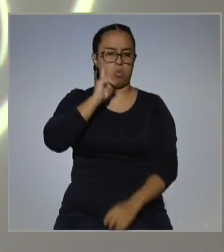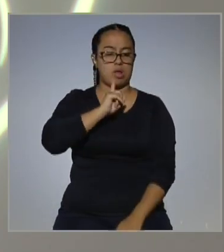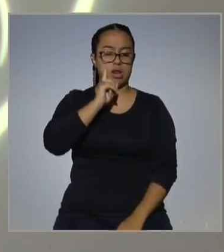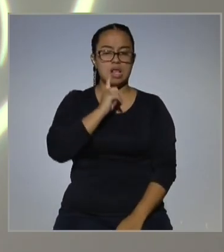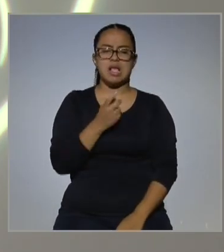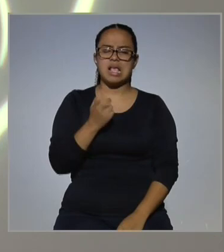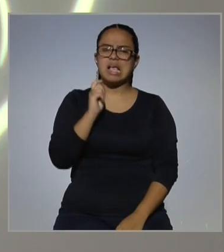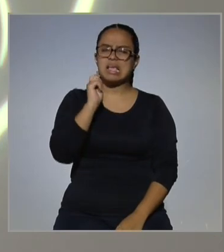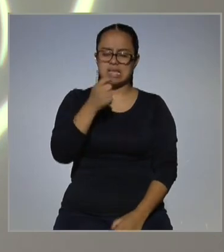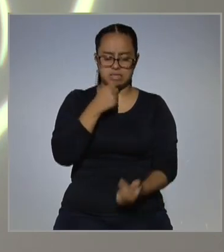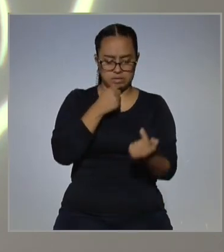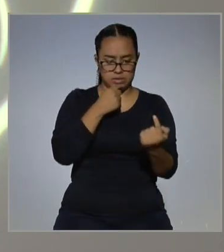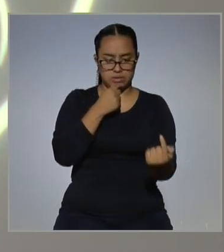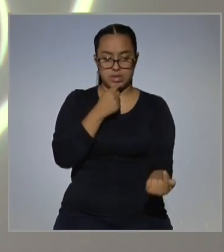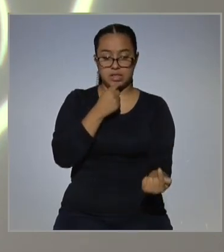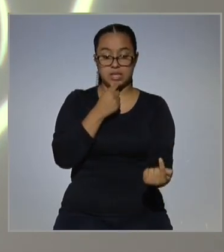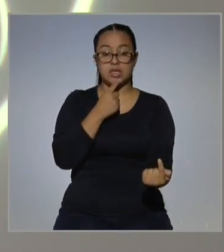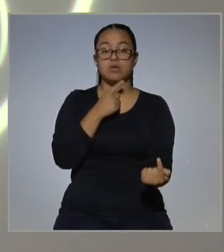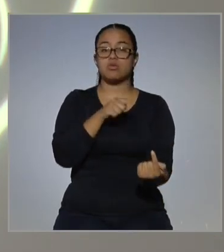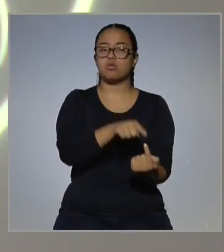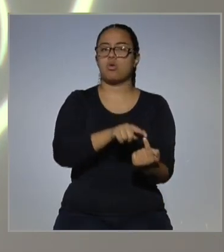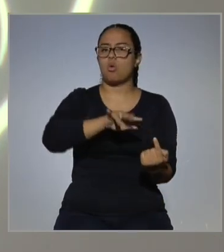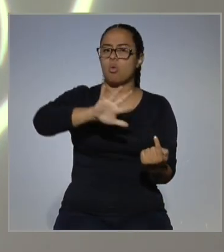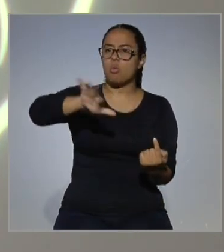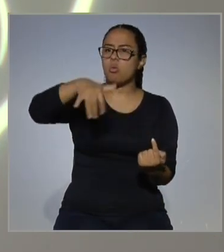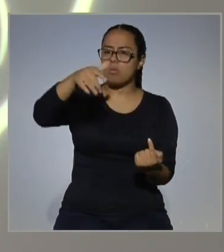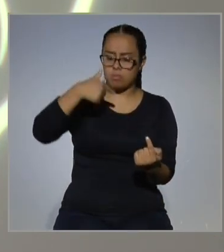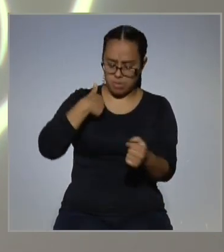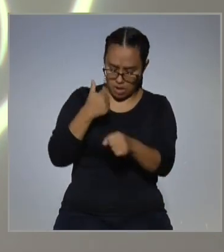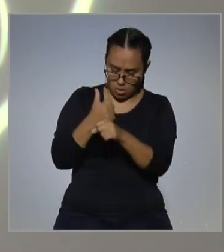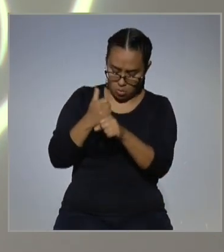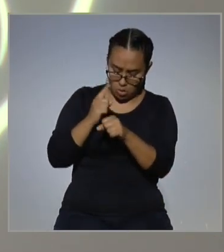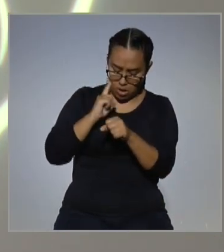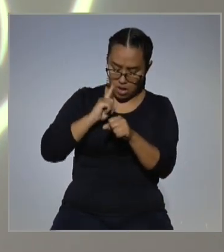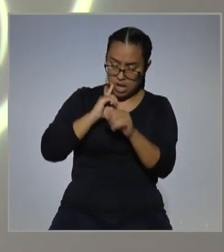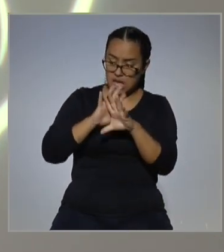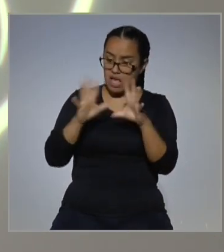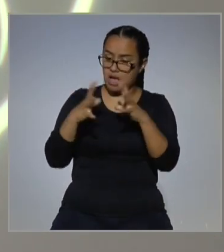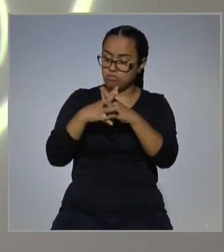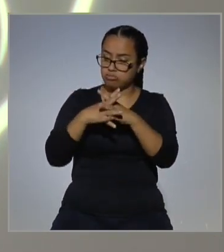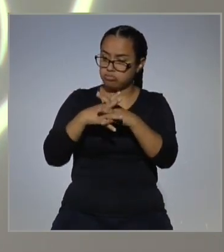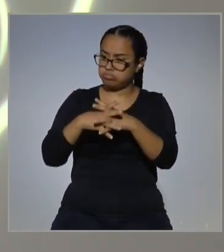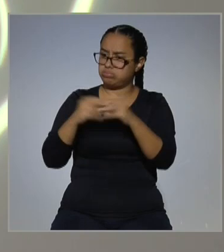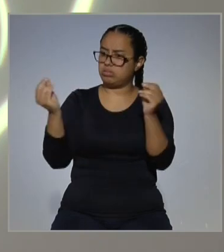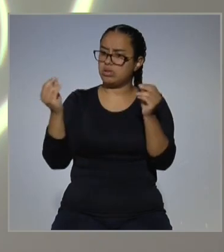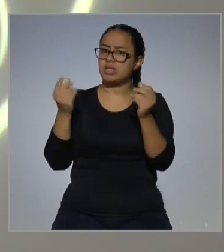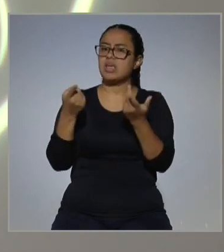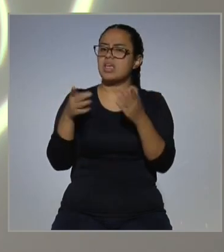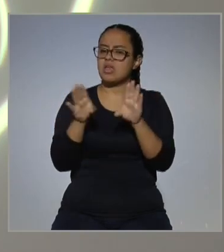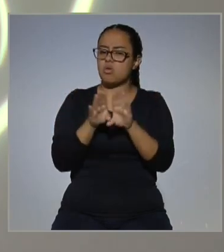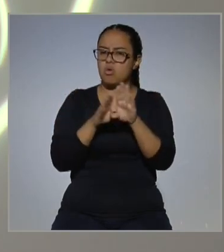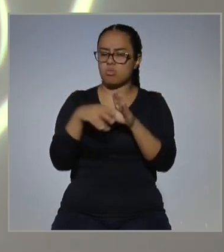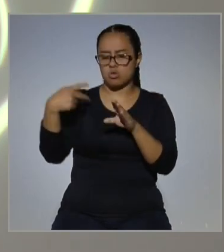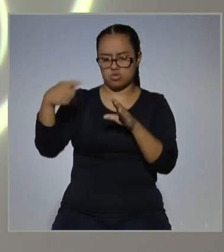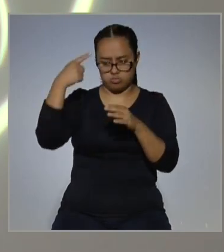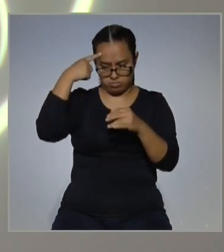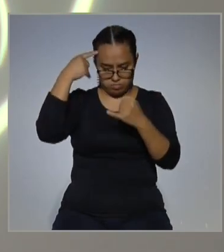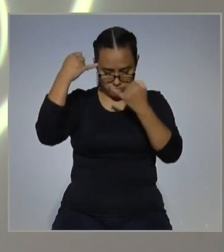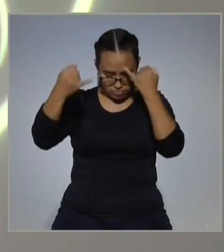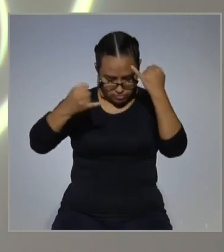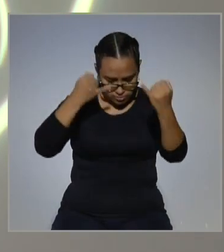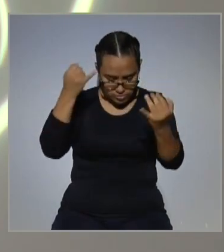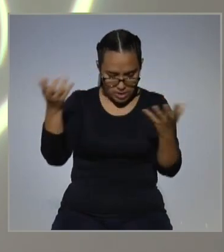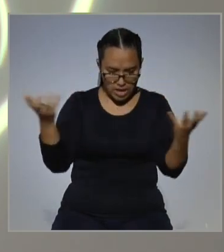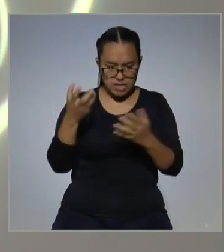de este pequeño que busca a su abuela que ya no está en este plano terrenal y lo hace a través de su imaginación, a través de